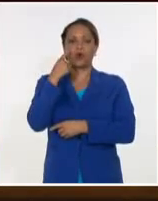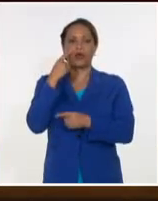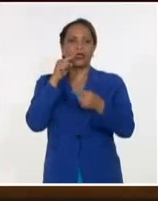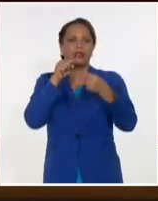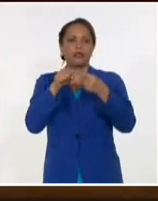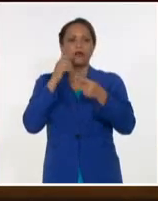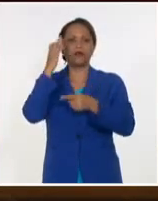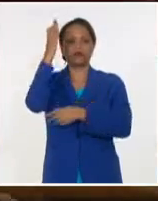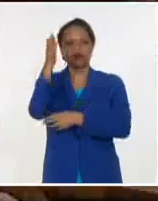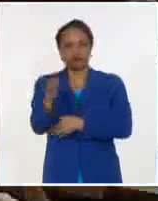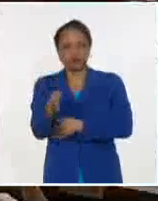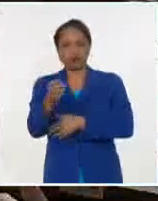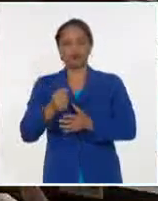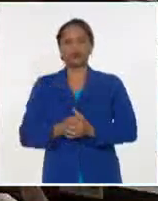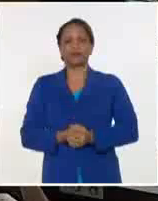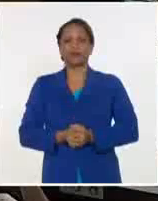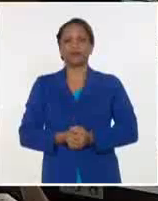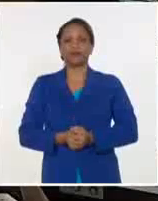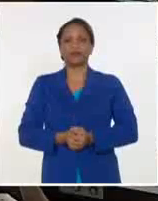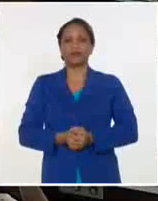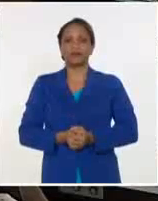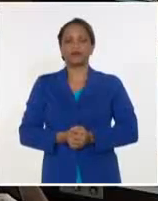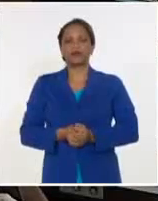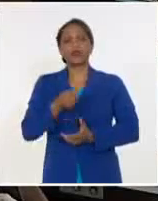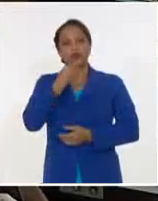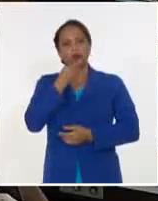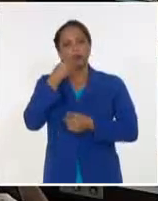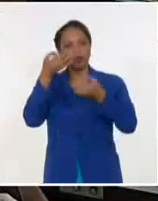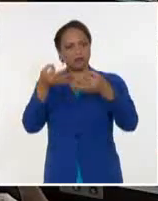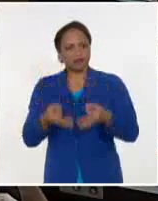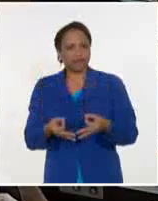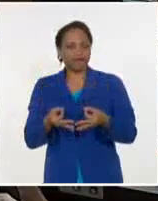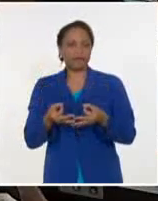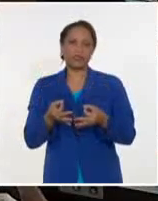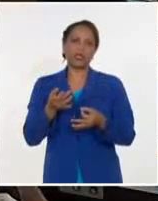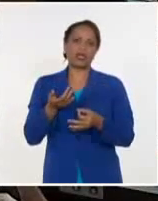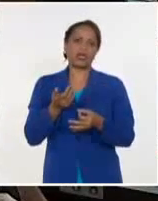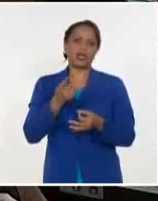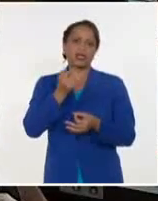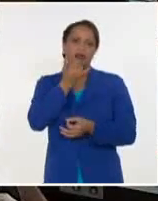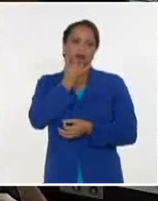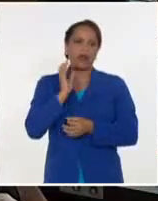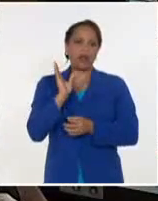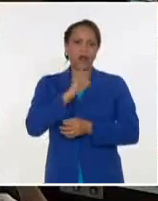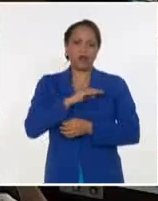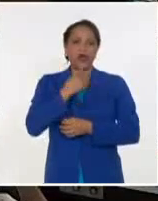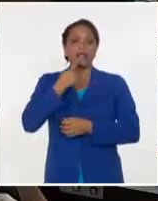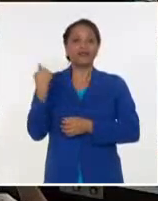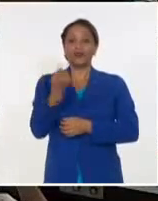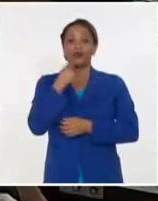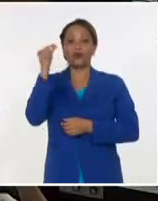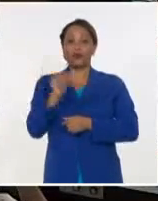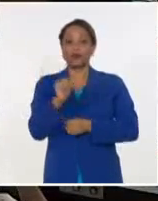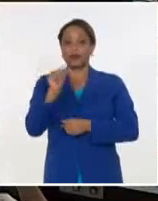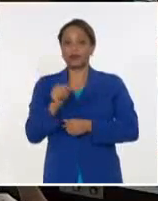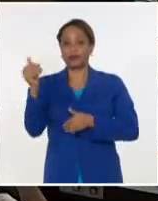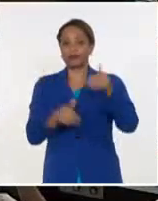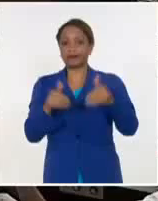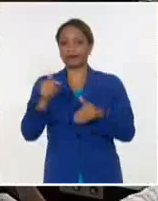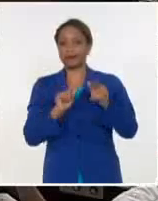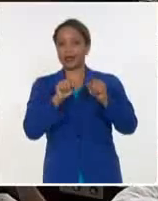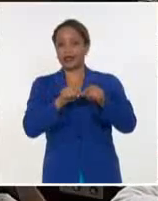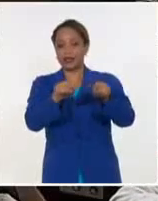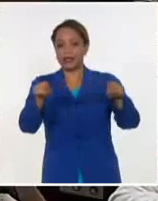más retadoras. Me atrevería a asegurar sin temor a equivocarme que todos los presentes en la sala